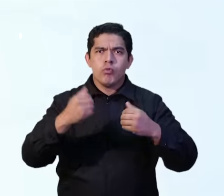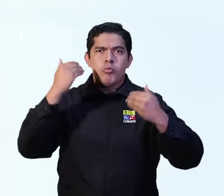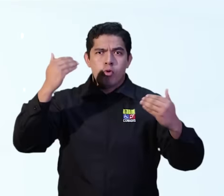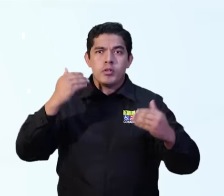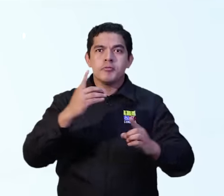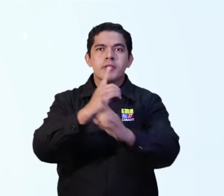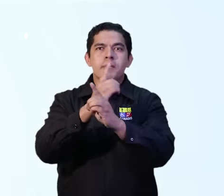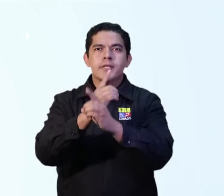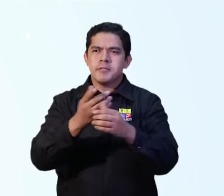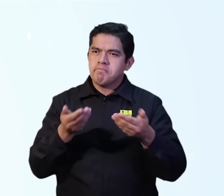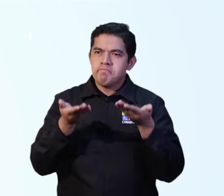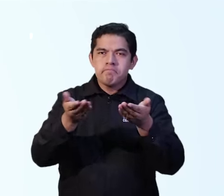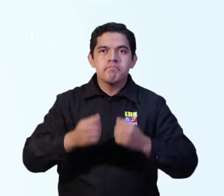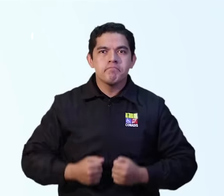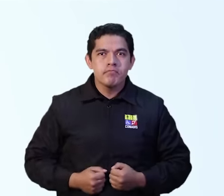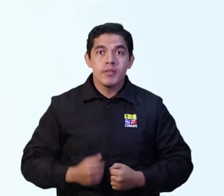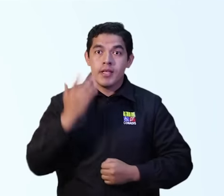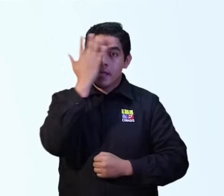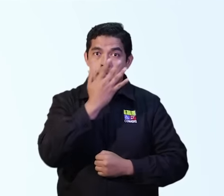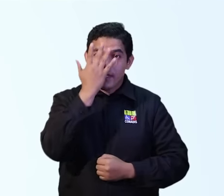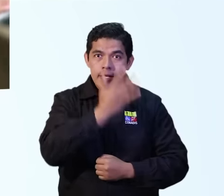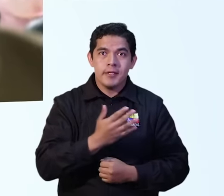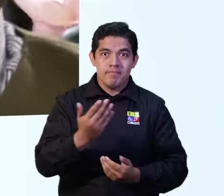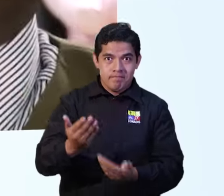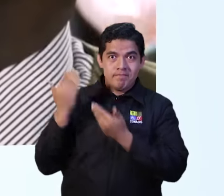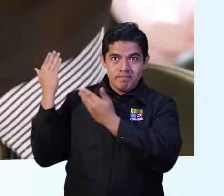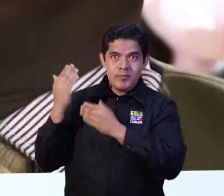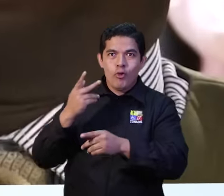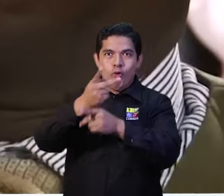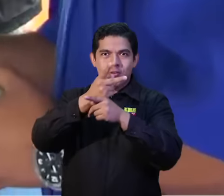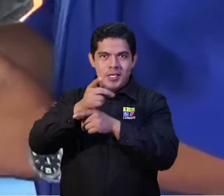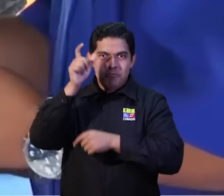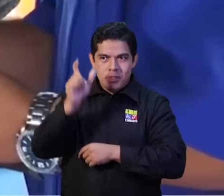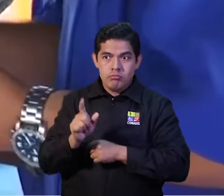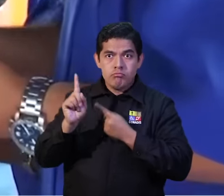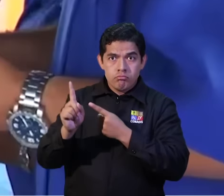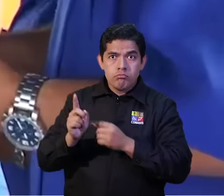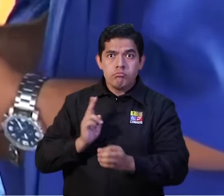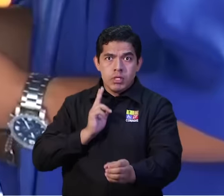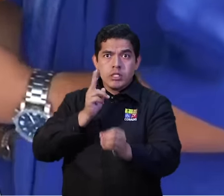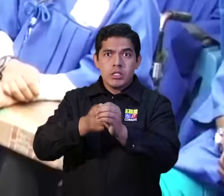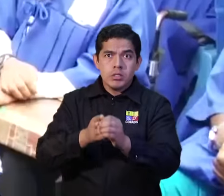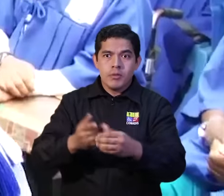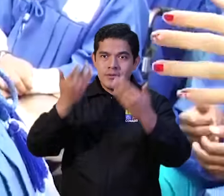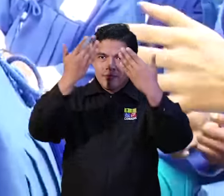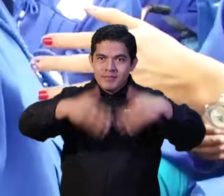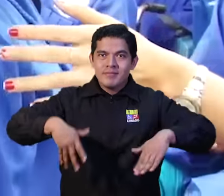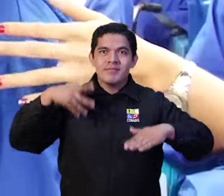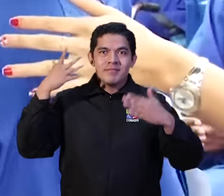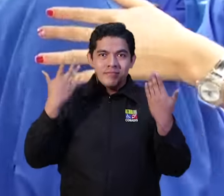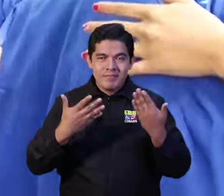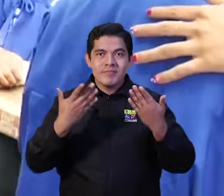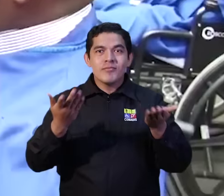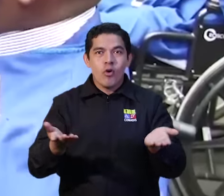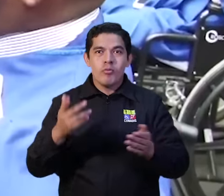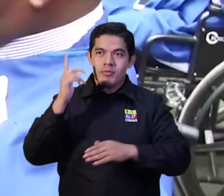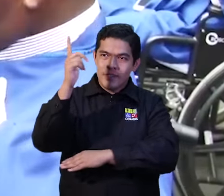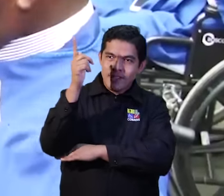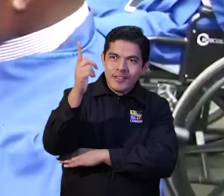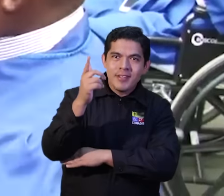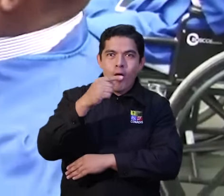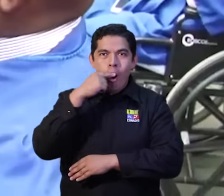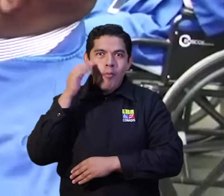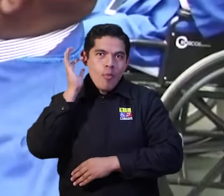a personas con discapacidad. En Esmeraldas, el consejero Mauricio Tayupanta participó en la clausura de la Escuela de Líderes